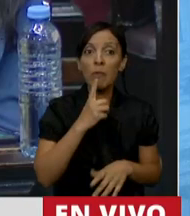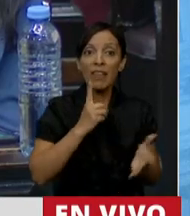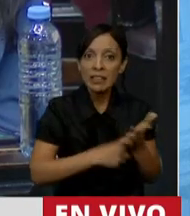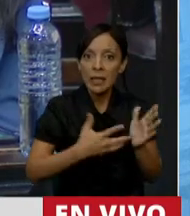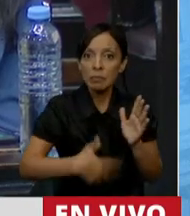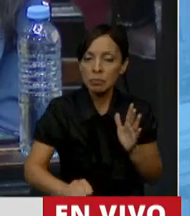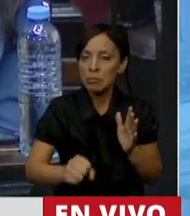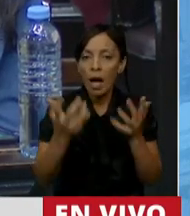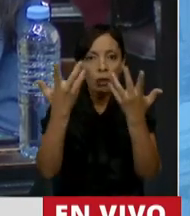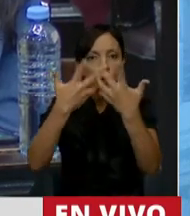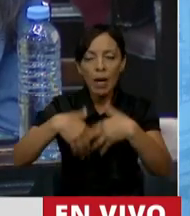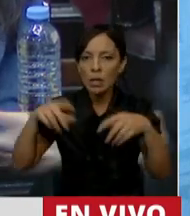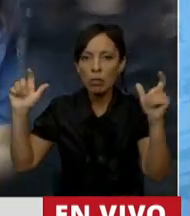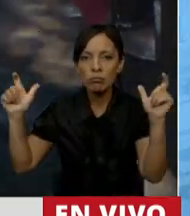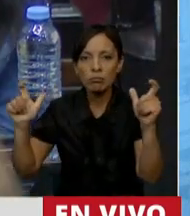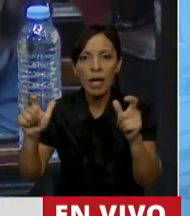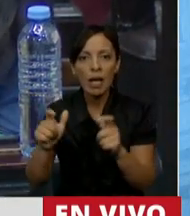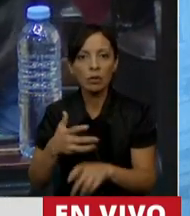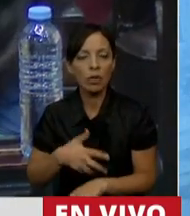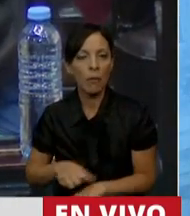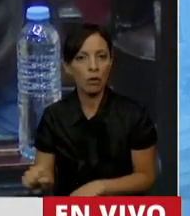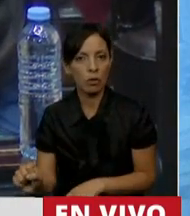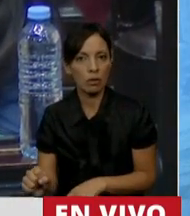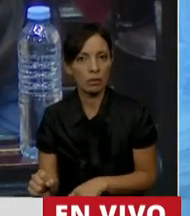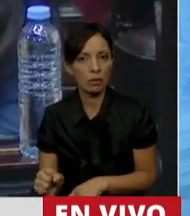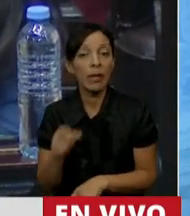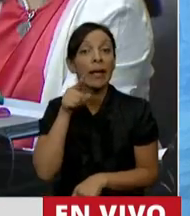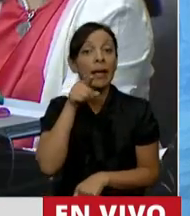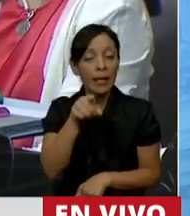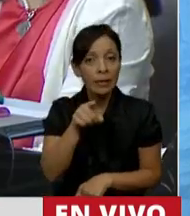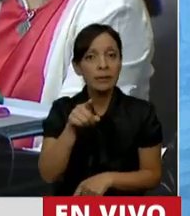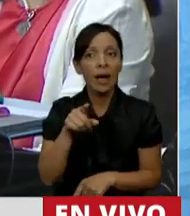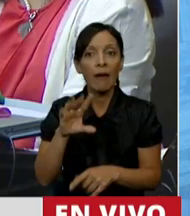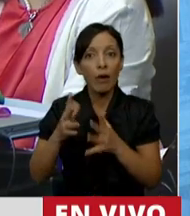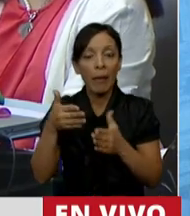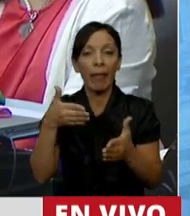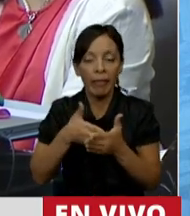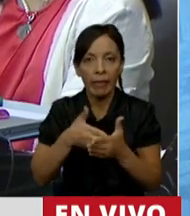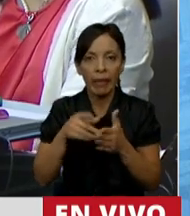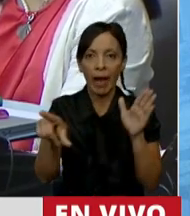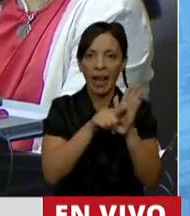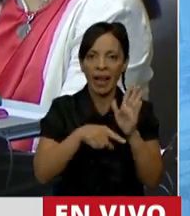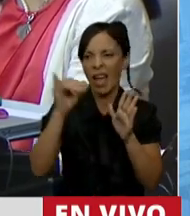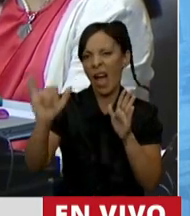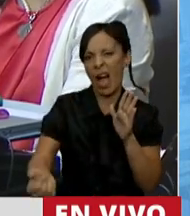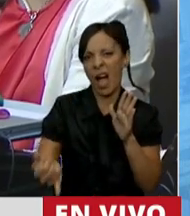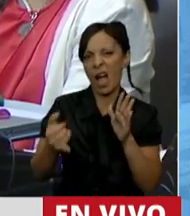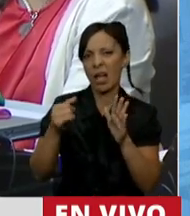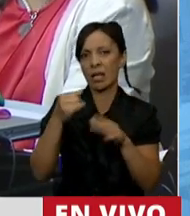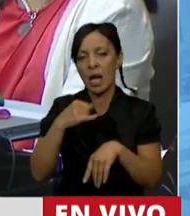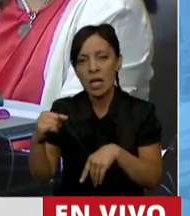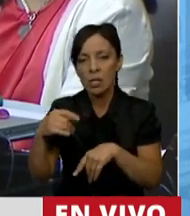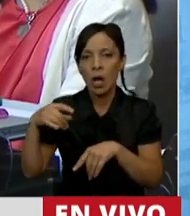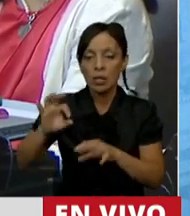bajan sustancialmente su número de abortos. Sin duda, el bloqueo a esta iniciativa tiene una carga de negación, arrastramos siglos